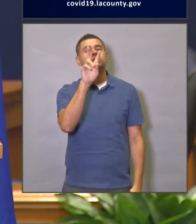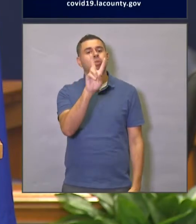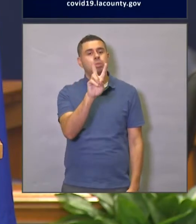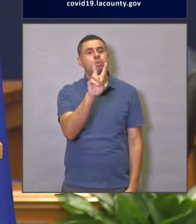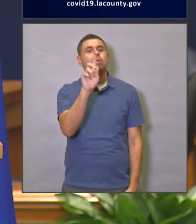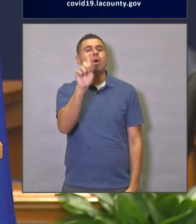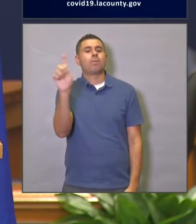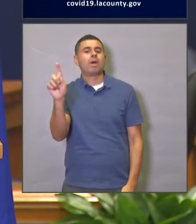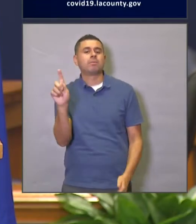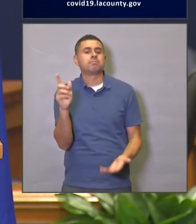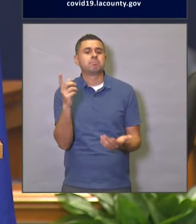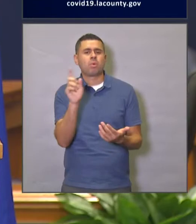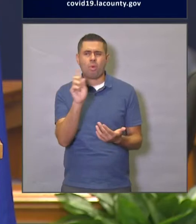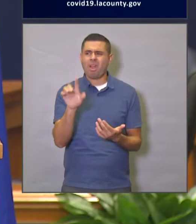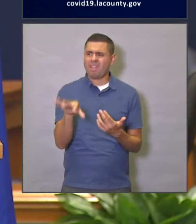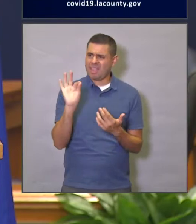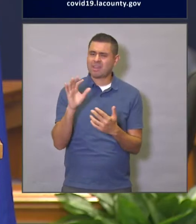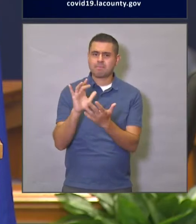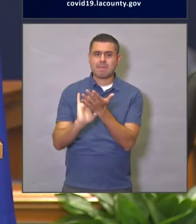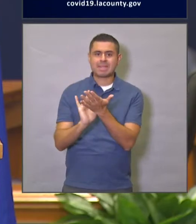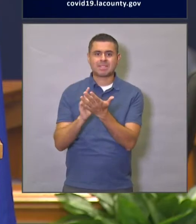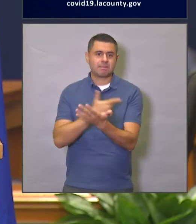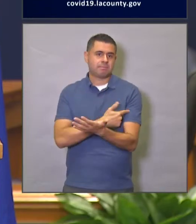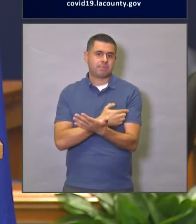puede vacunar.